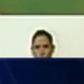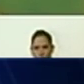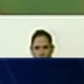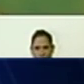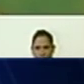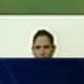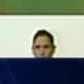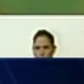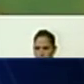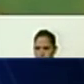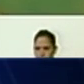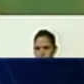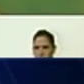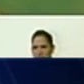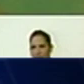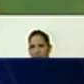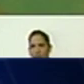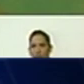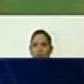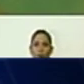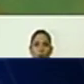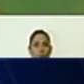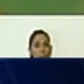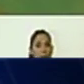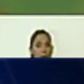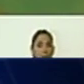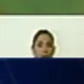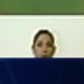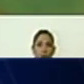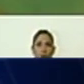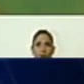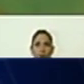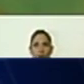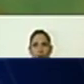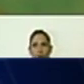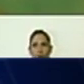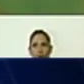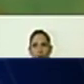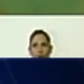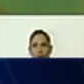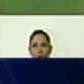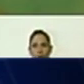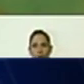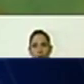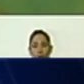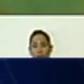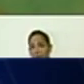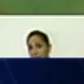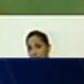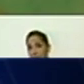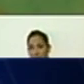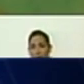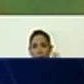supremacista, racista, contra el pueblo de Venezuela. Son ya una ley,